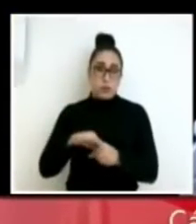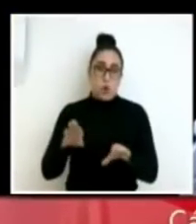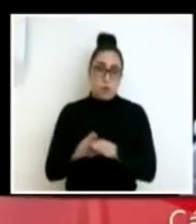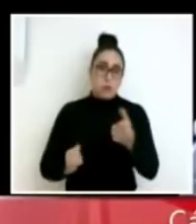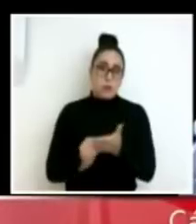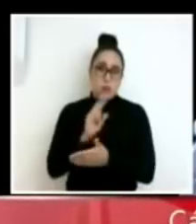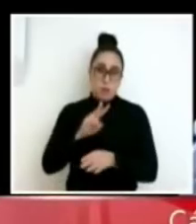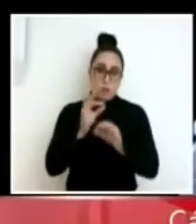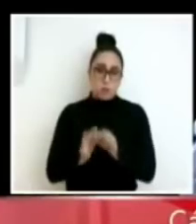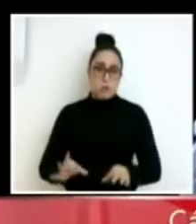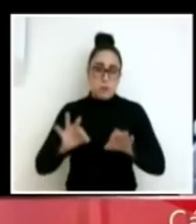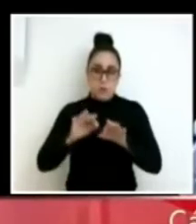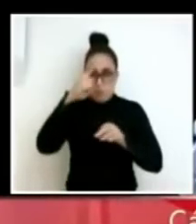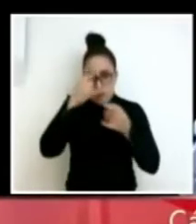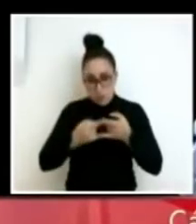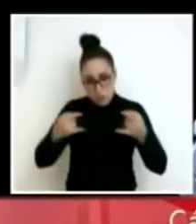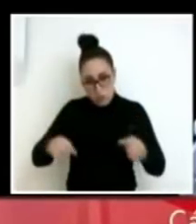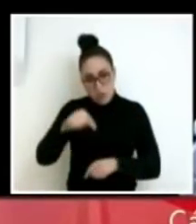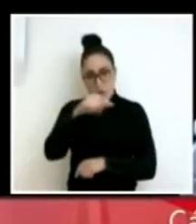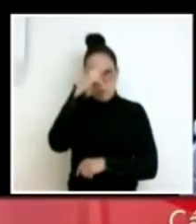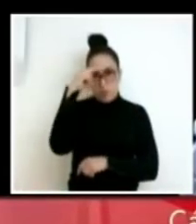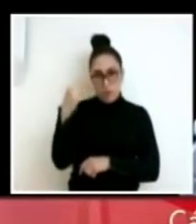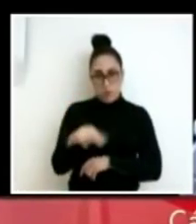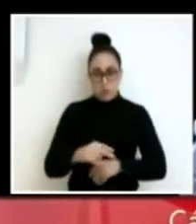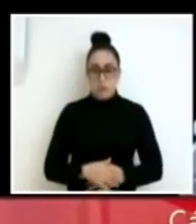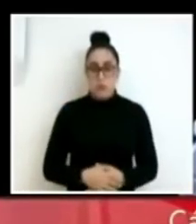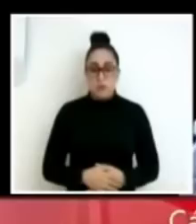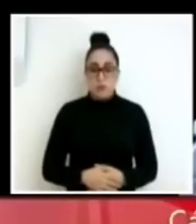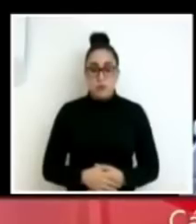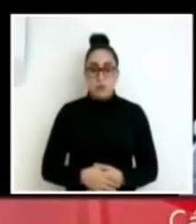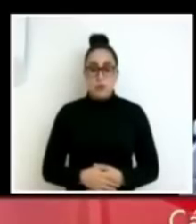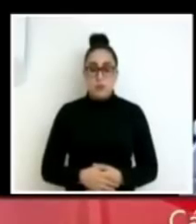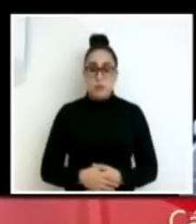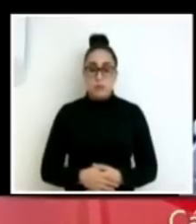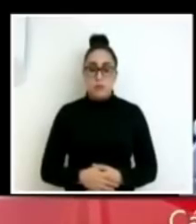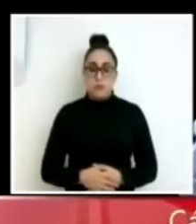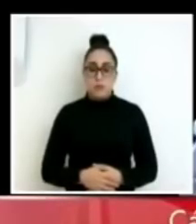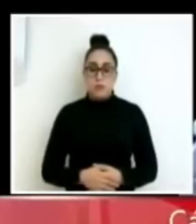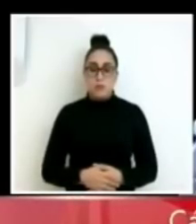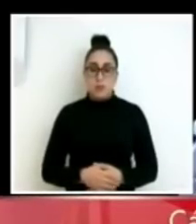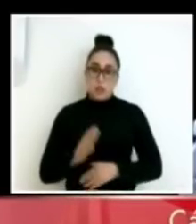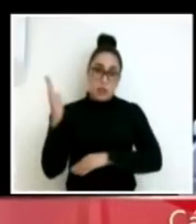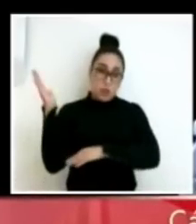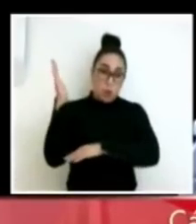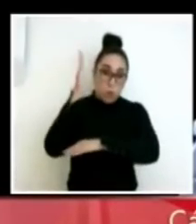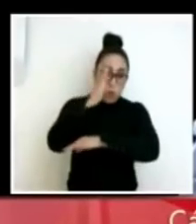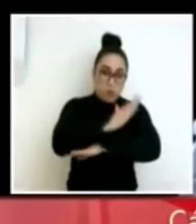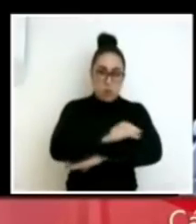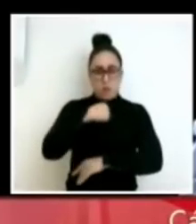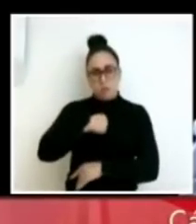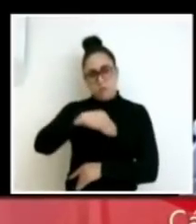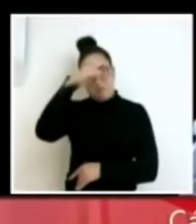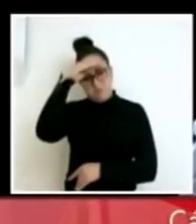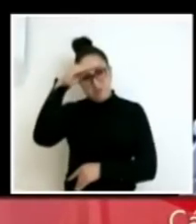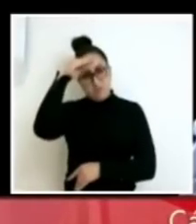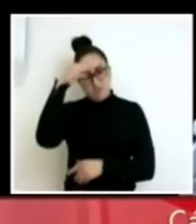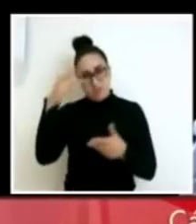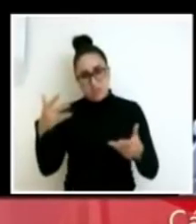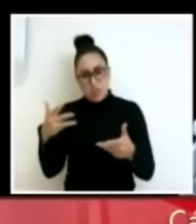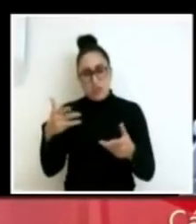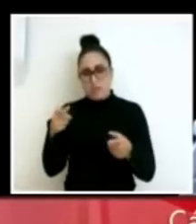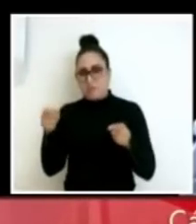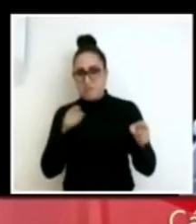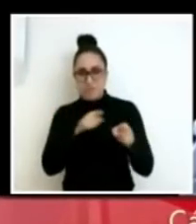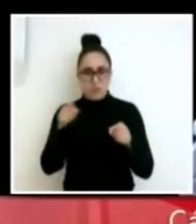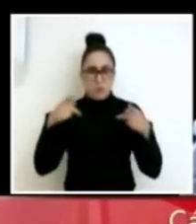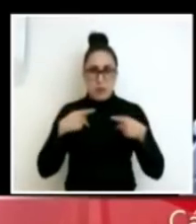últimos tiempos. Y quisiera, después de una reflexión de lo que ha pasado en todo el día, hablar de decisiones, porque la política,